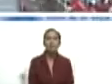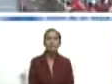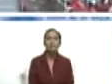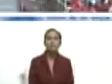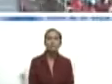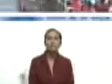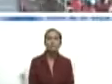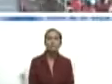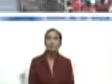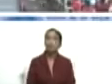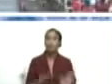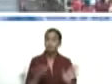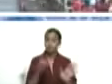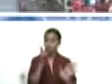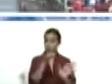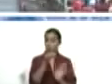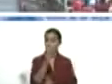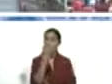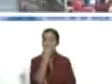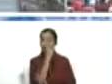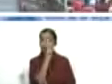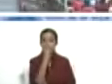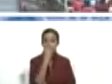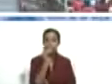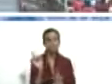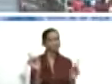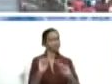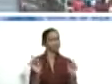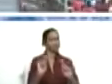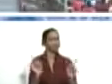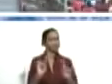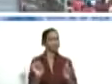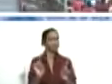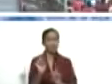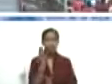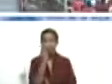No lo duden nunca. No lo duden.